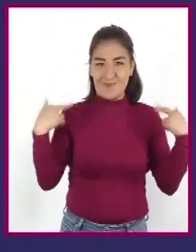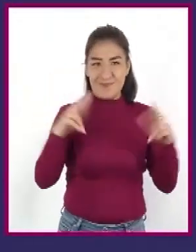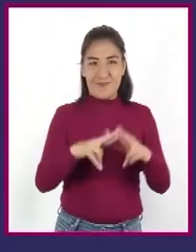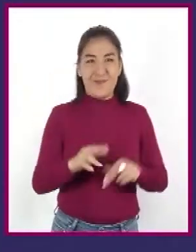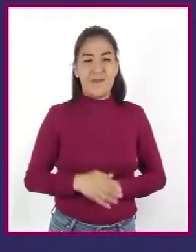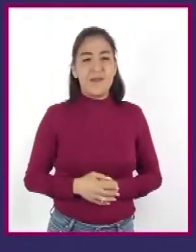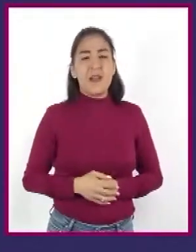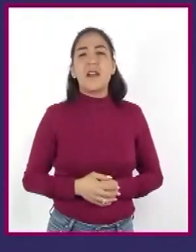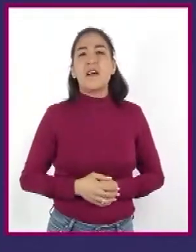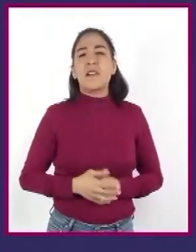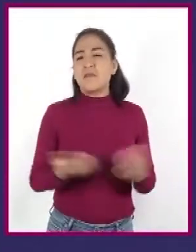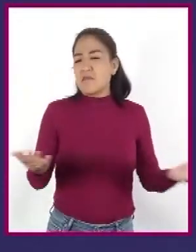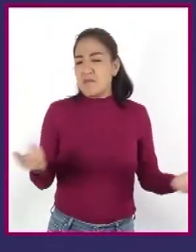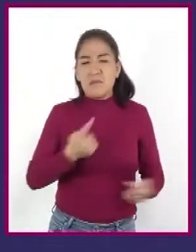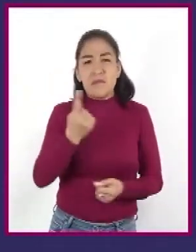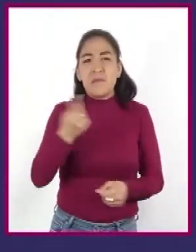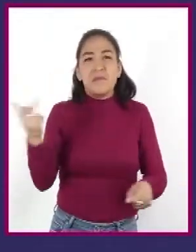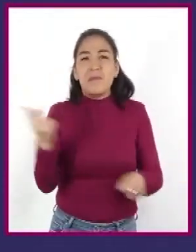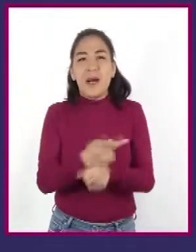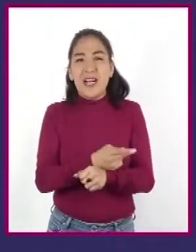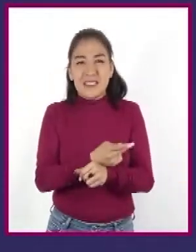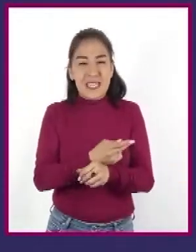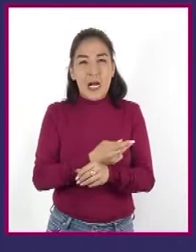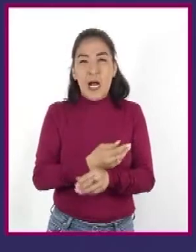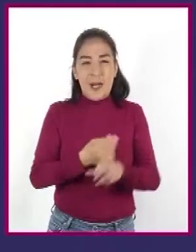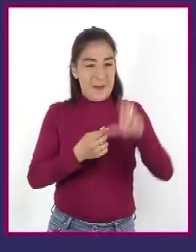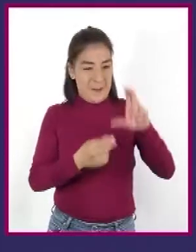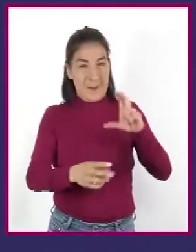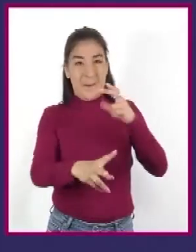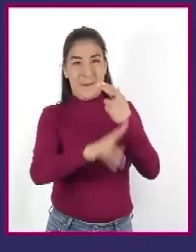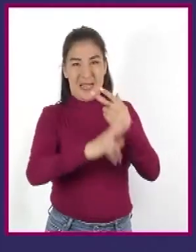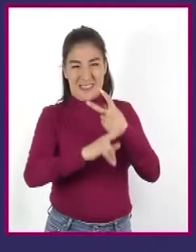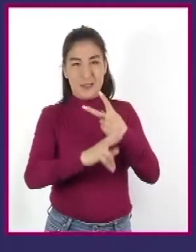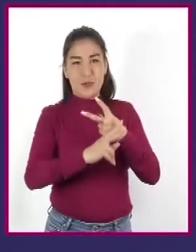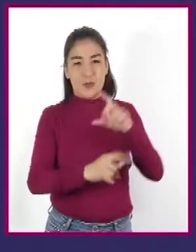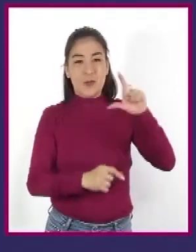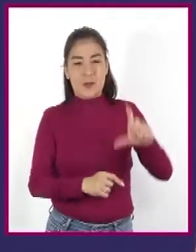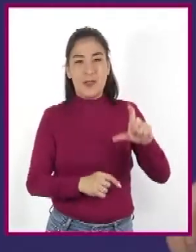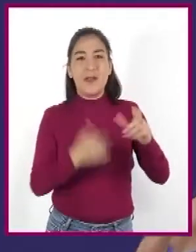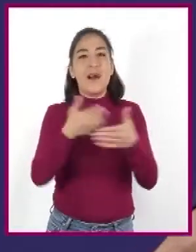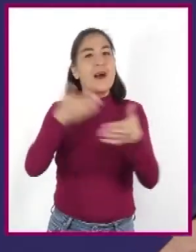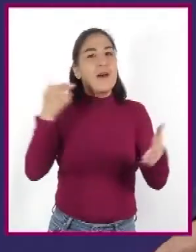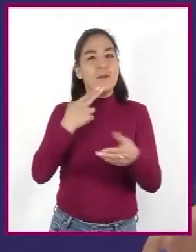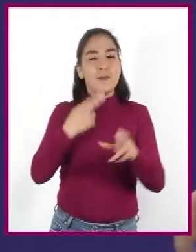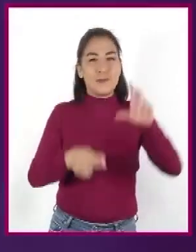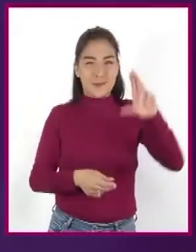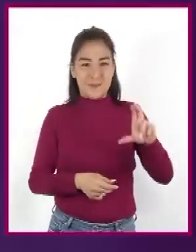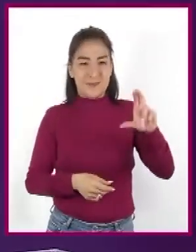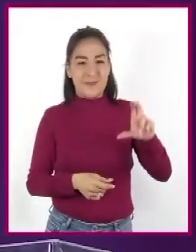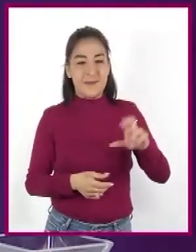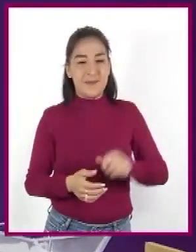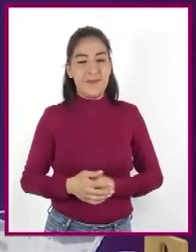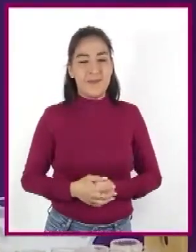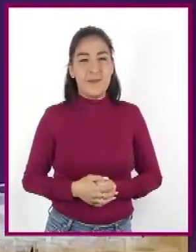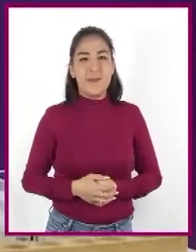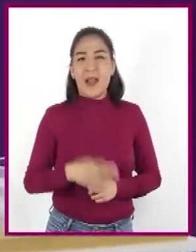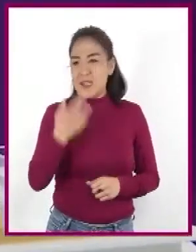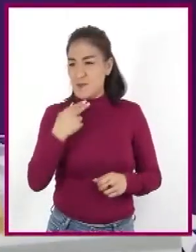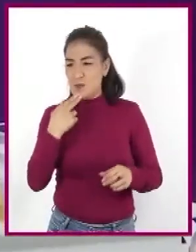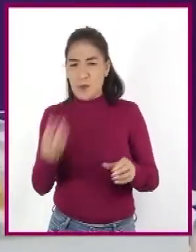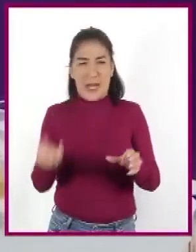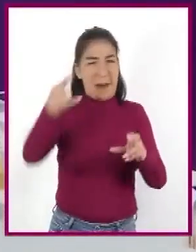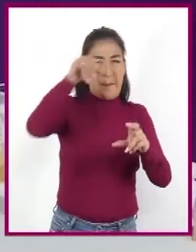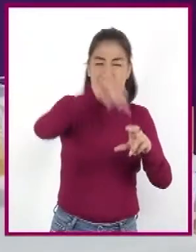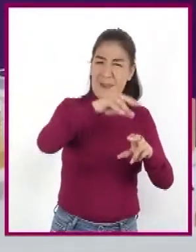¿Qué pasará si agregamos demasiado azúcar a este vaso que usamos antes? Aquí a este. Llegará un momento en